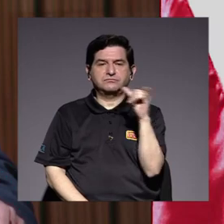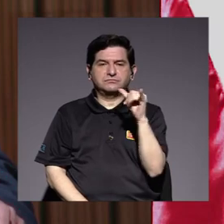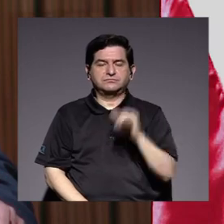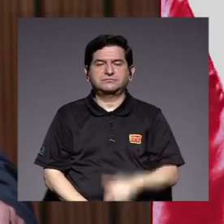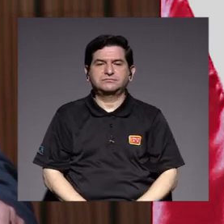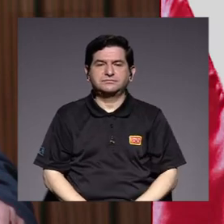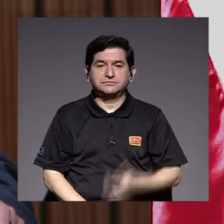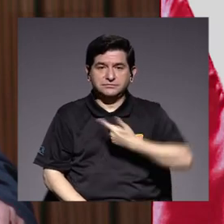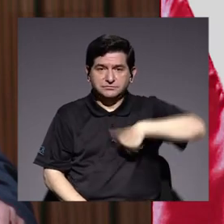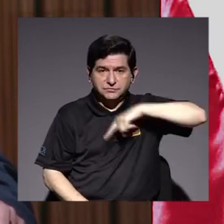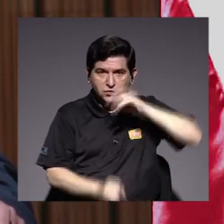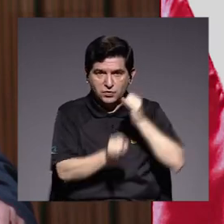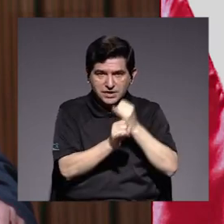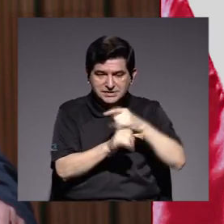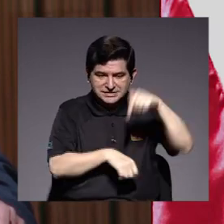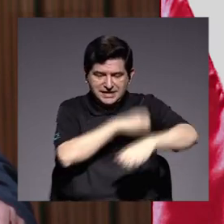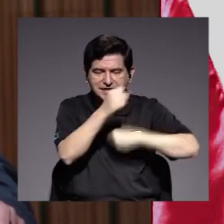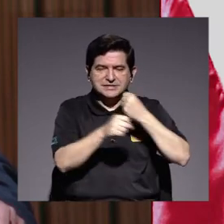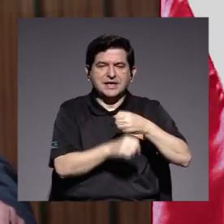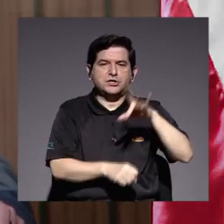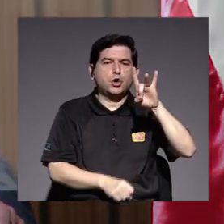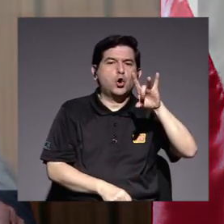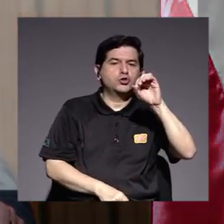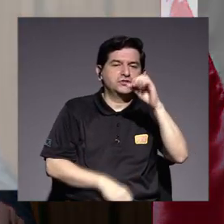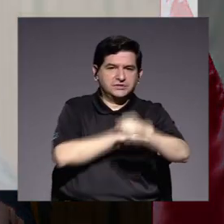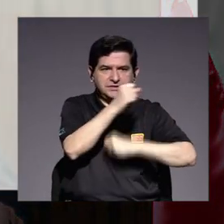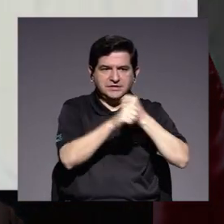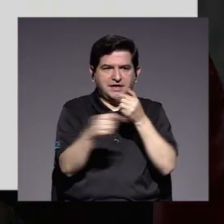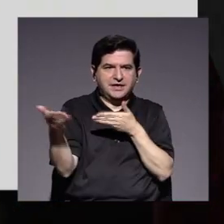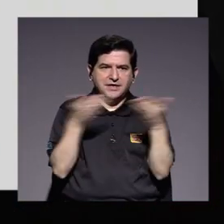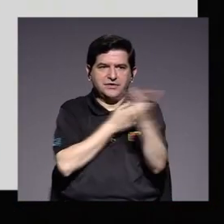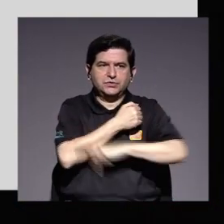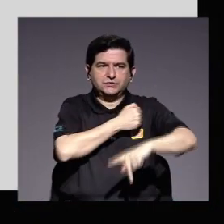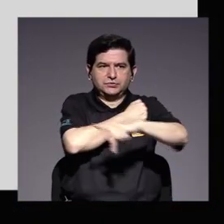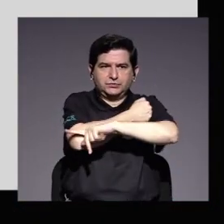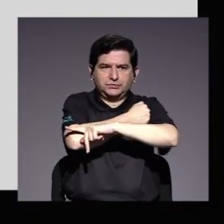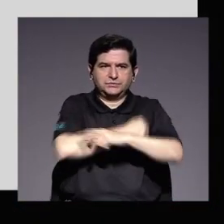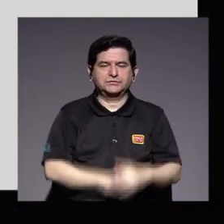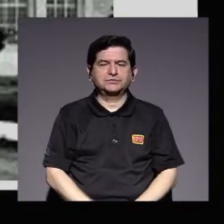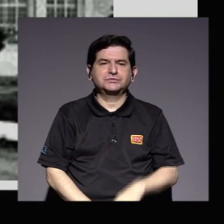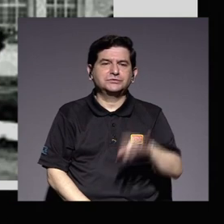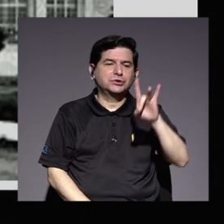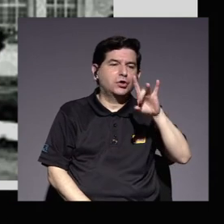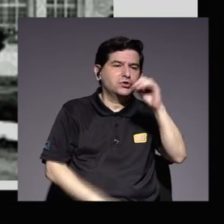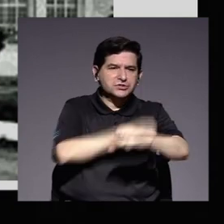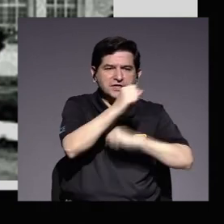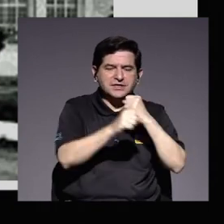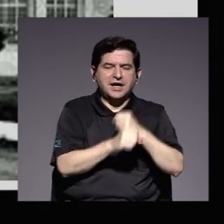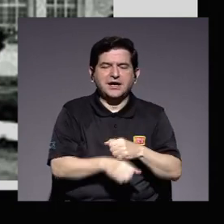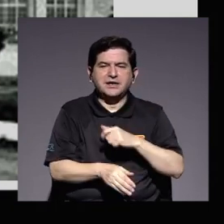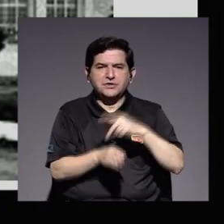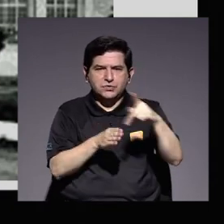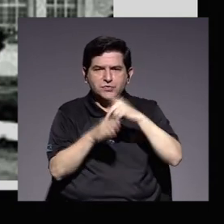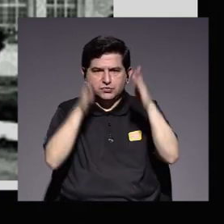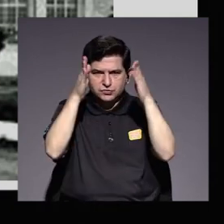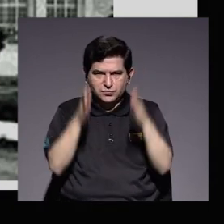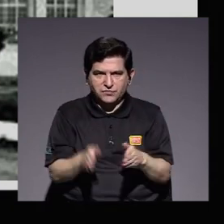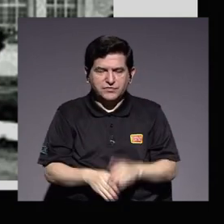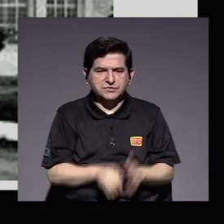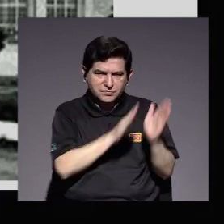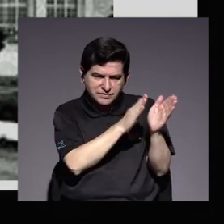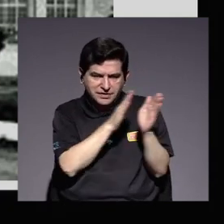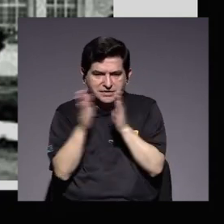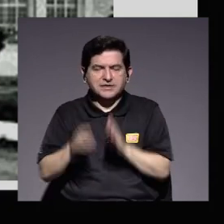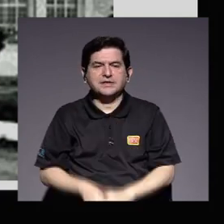Nuestra institución cumple este año 80 años al servicio del país. Son ocho décadas de formar profesionales humanistas que